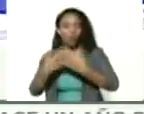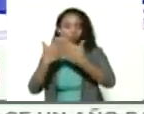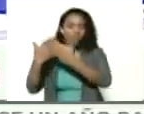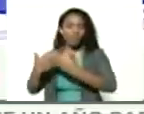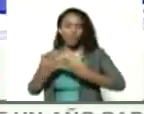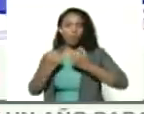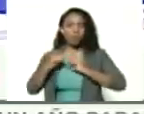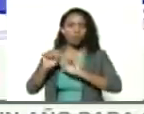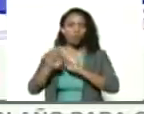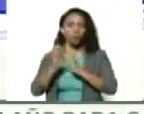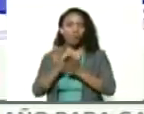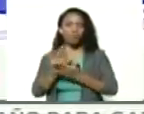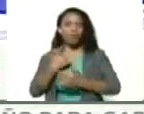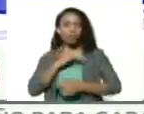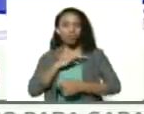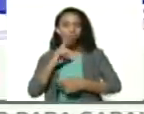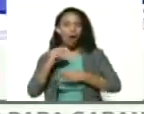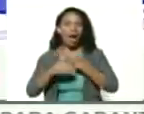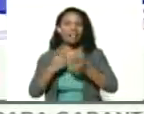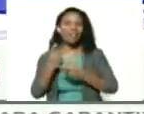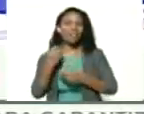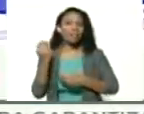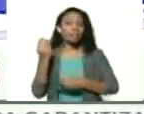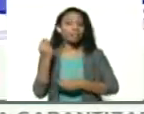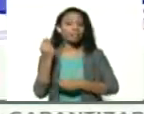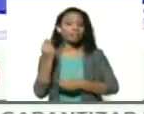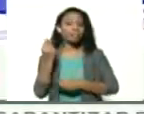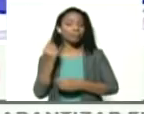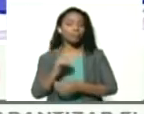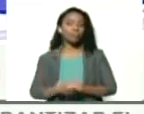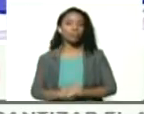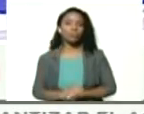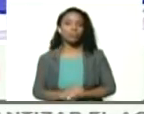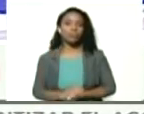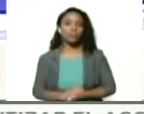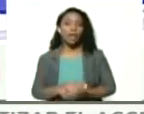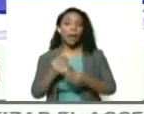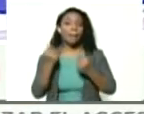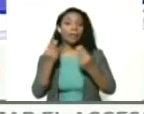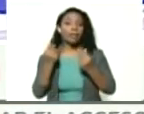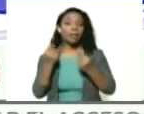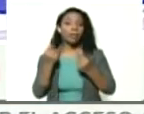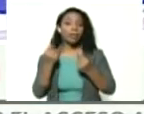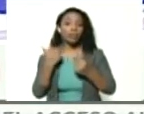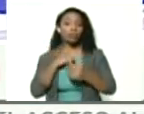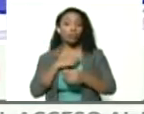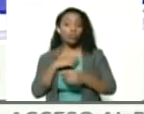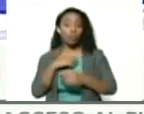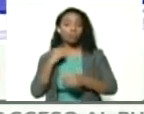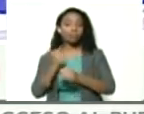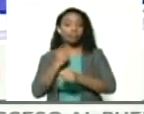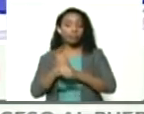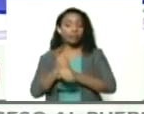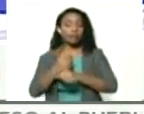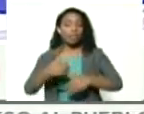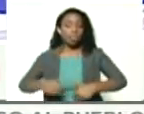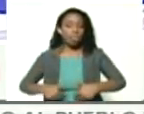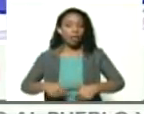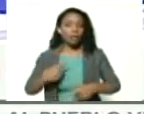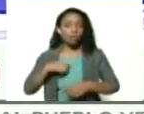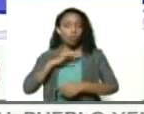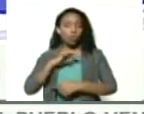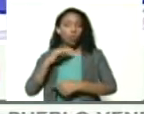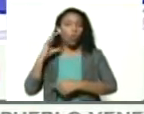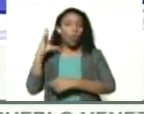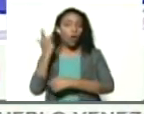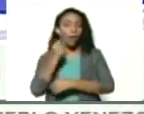del mundo. Y para eso hace falta plática, y la plática la conseguimos. Y si logramos en los